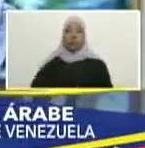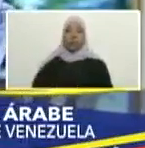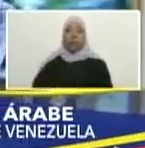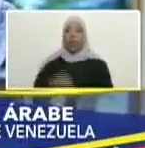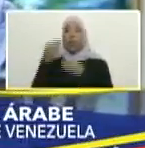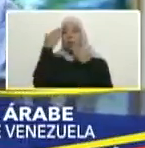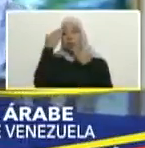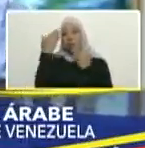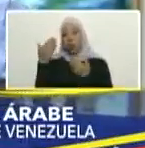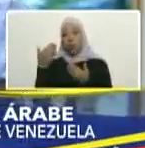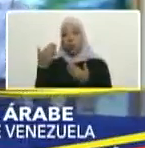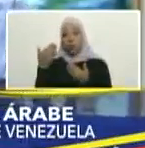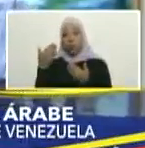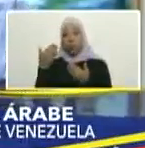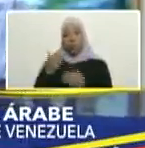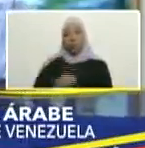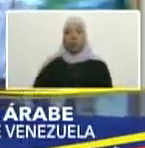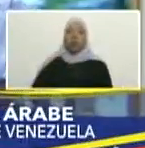saludamos